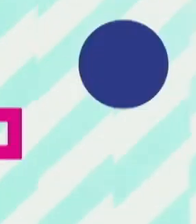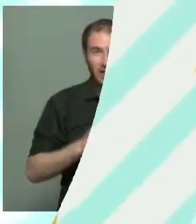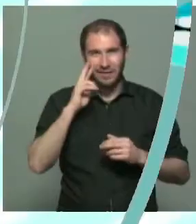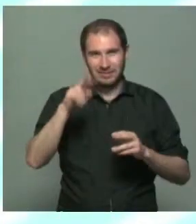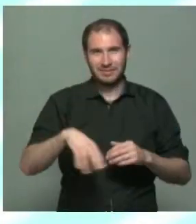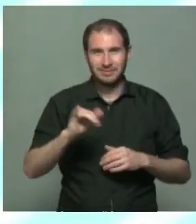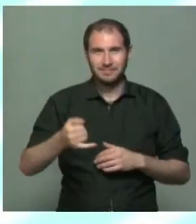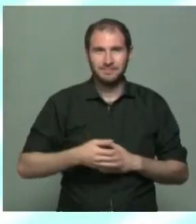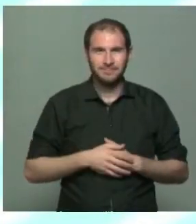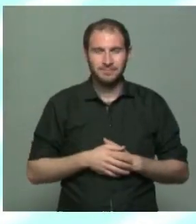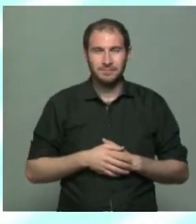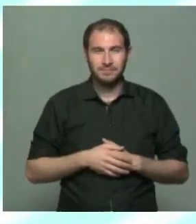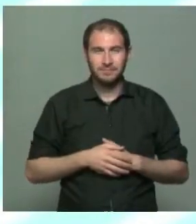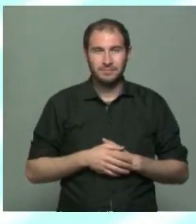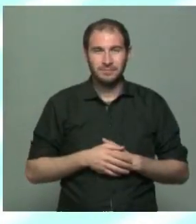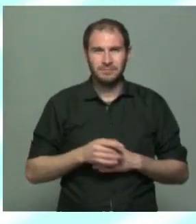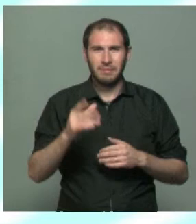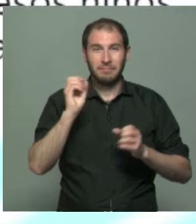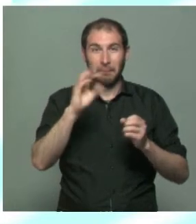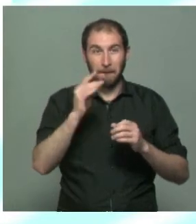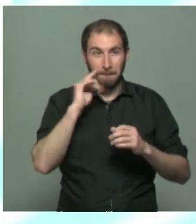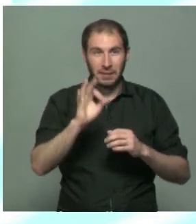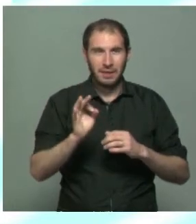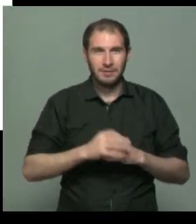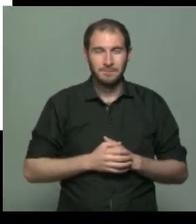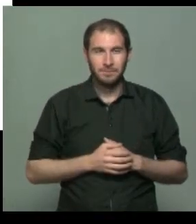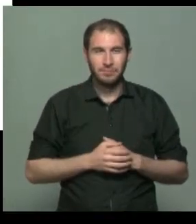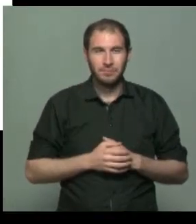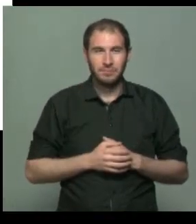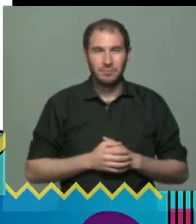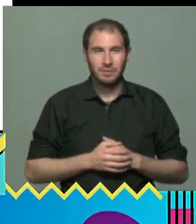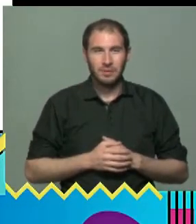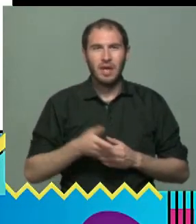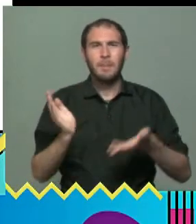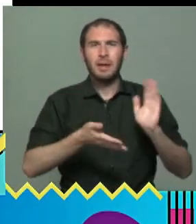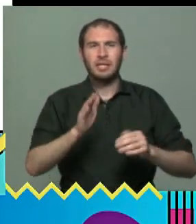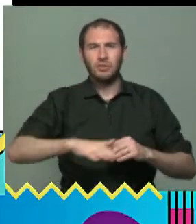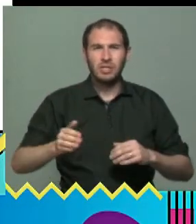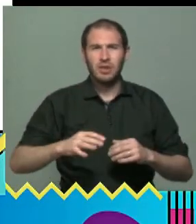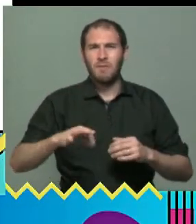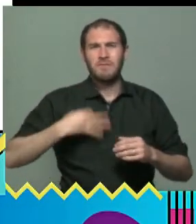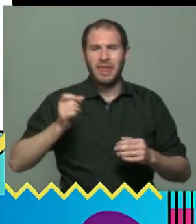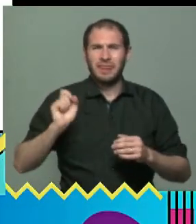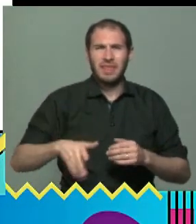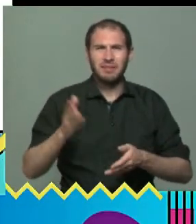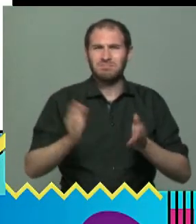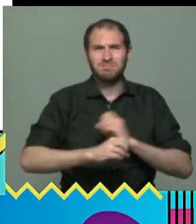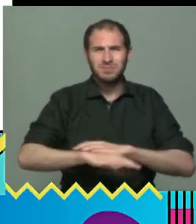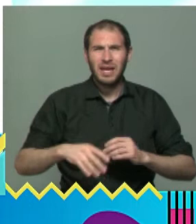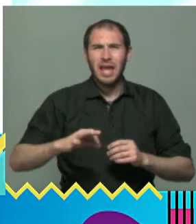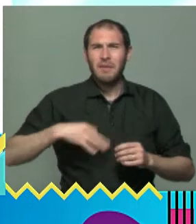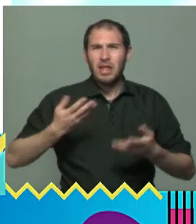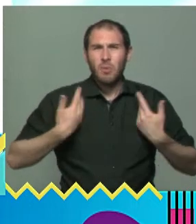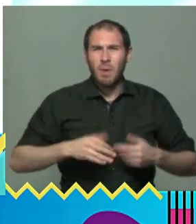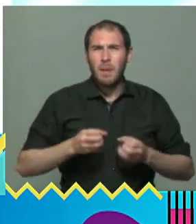está, ahora sí. No me aparecen a mí. Bueno, el maltrato infantil destruye la vida de esos niños. Jamás podrán llevar una